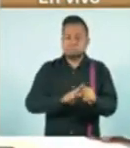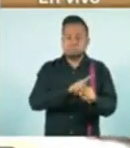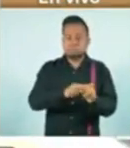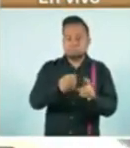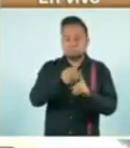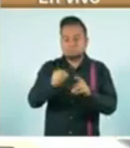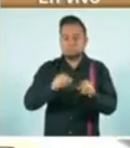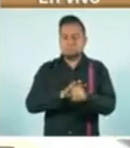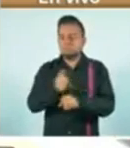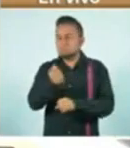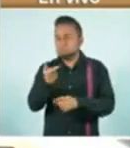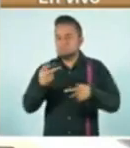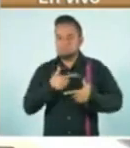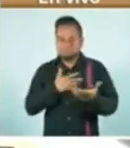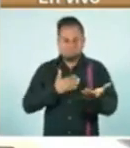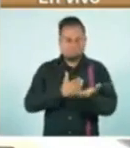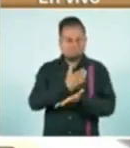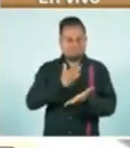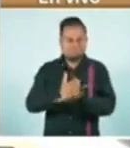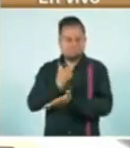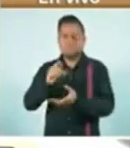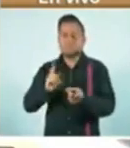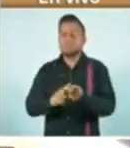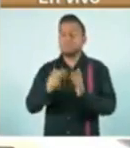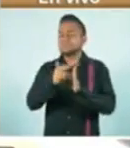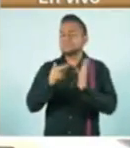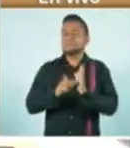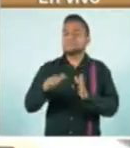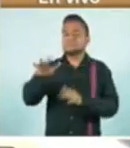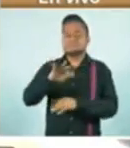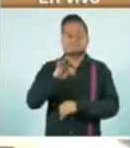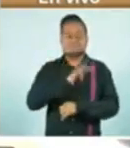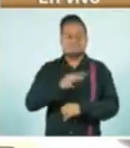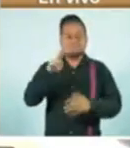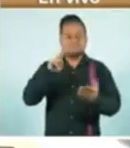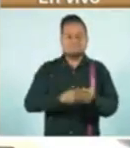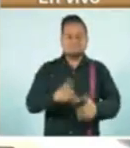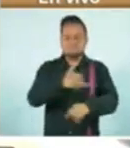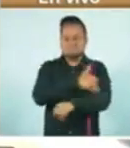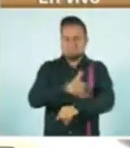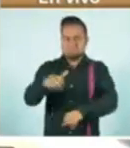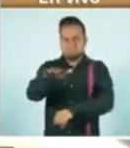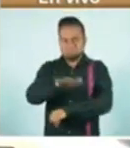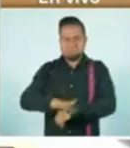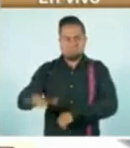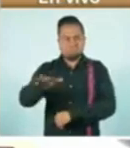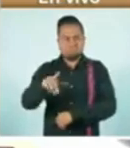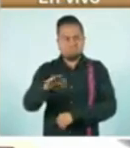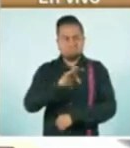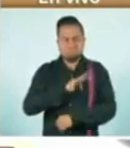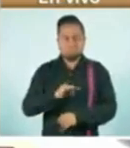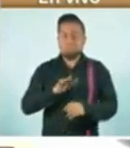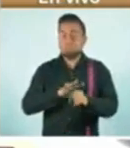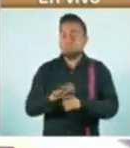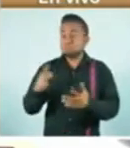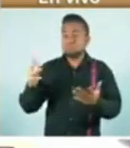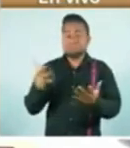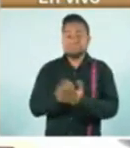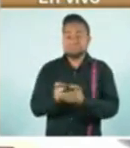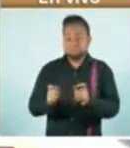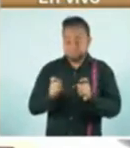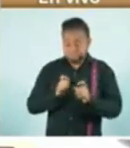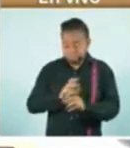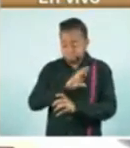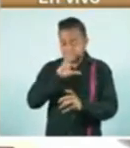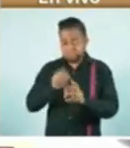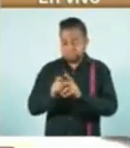las invasiones en la crucecita Huatulco. Más de 2.000 familias van a obtener en su